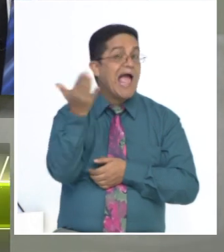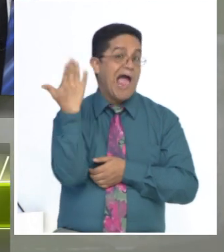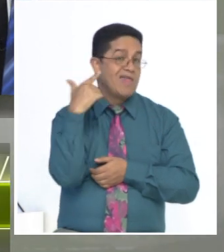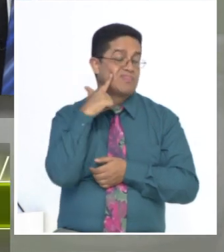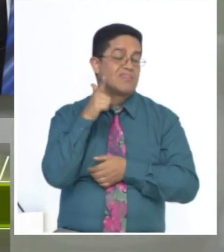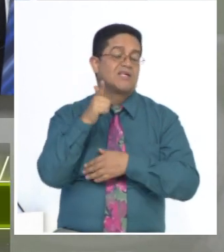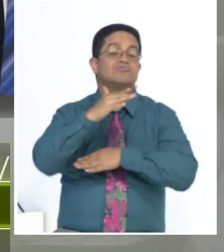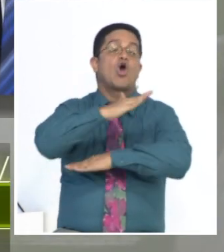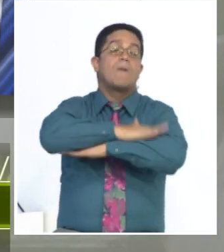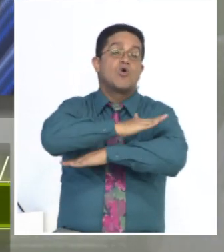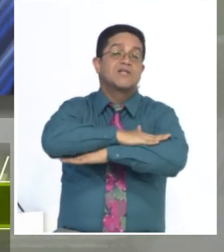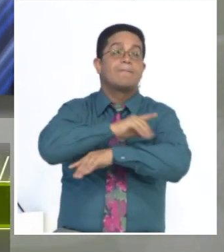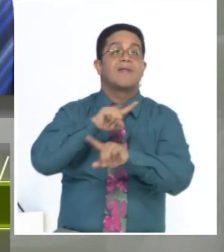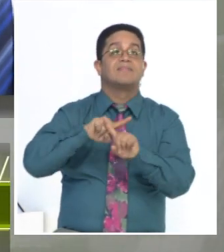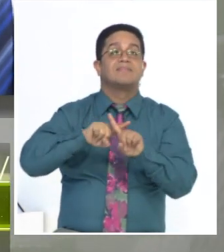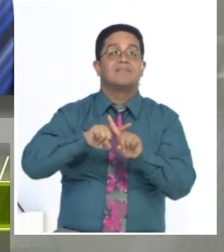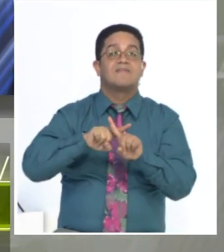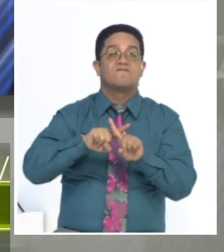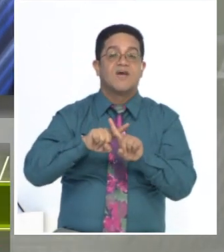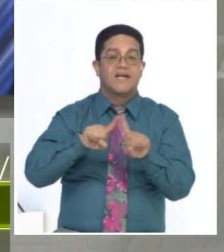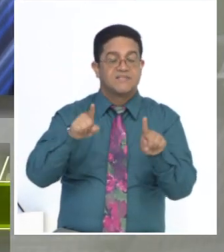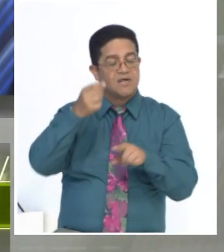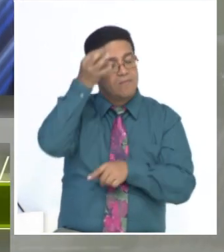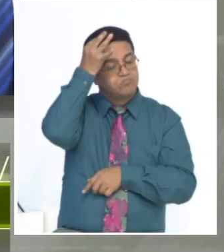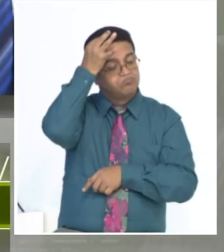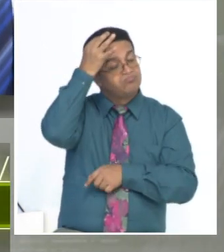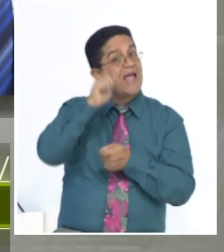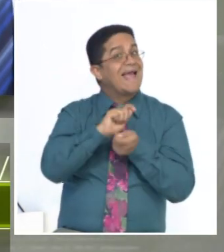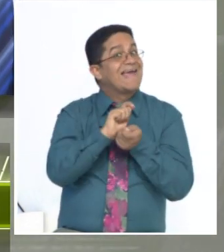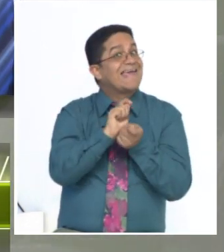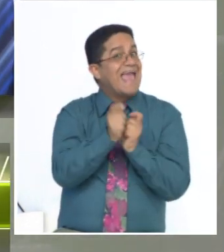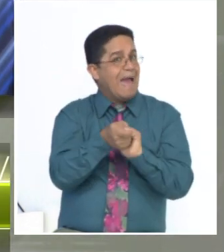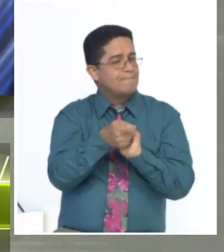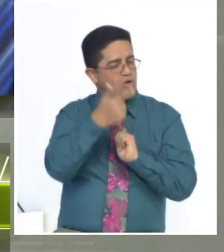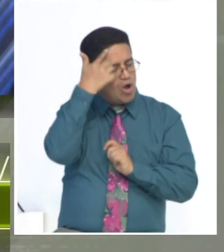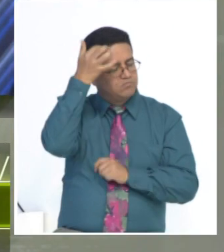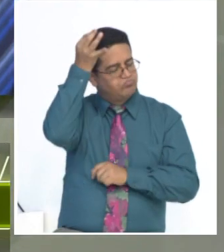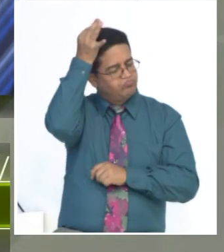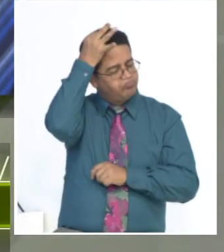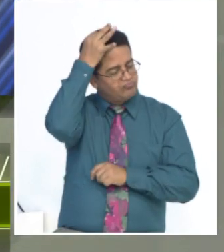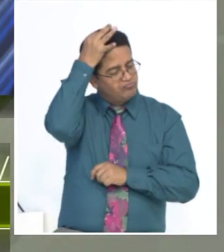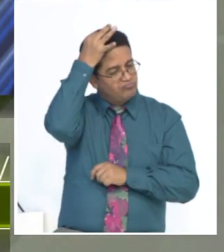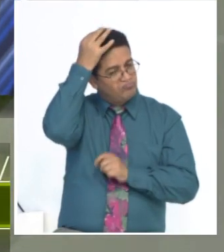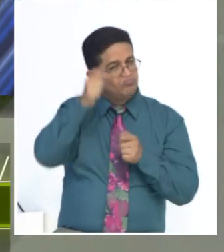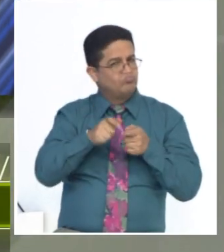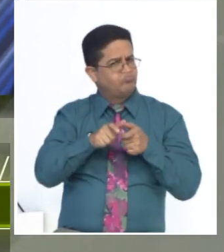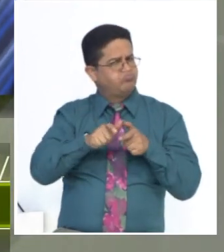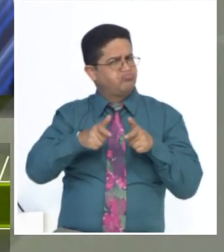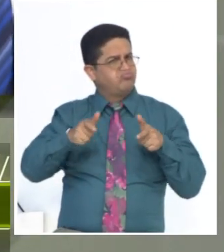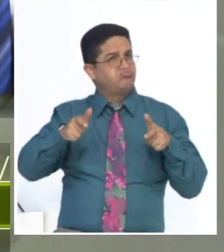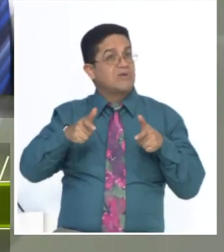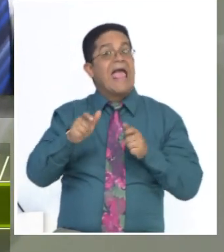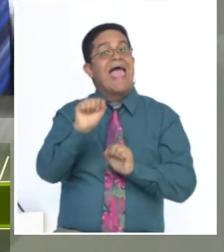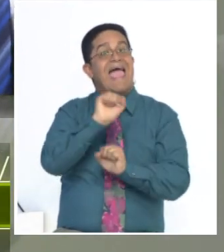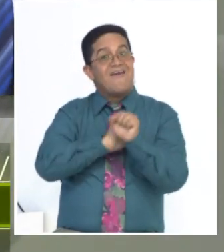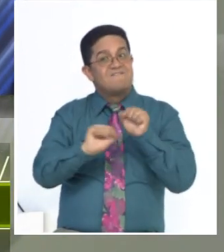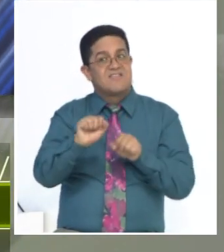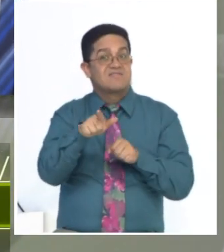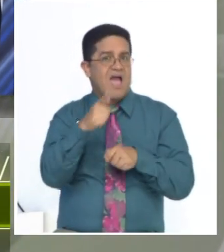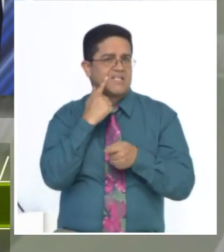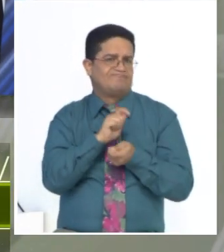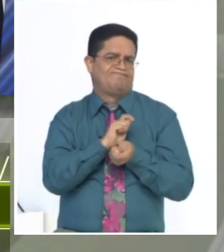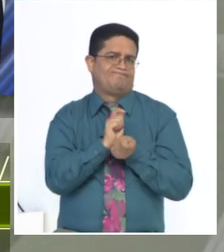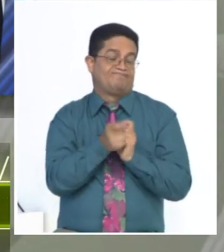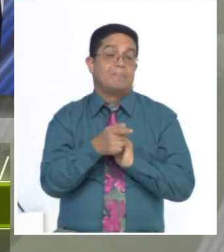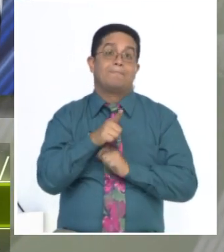de una forma, había hecho otro tipo de cambios o modificaciones celulares, es decir, para evitar que se haya malignizado. Es decir, dentro de